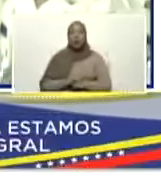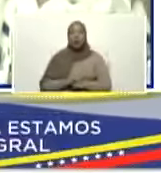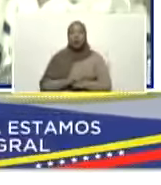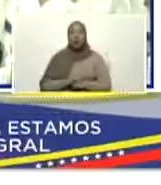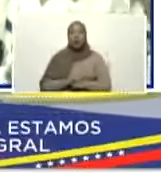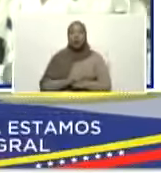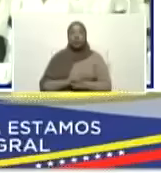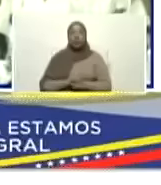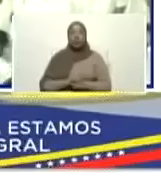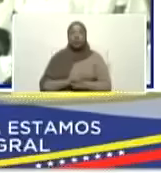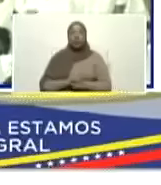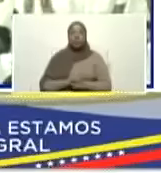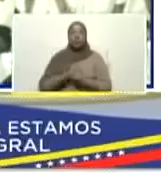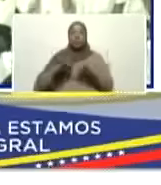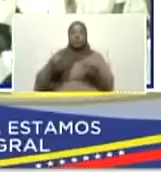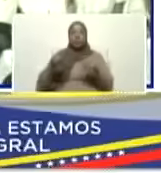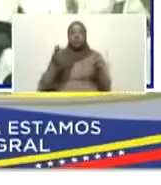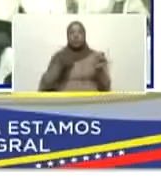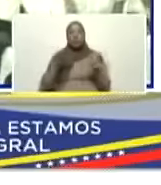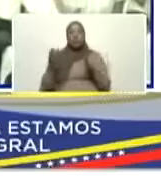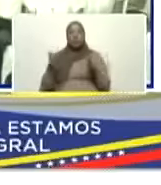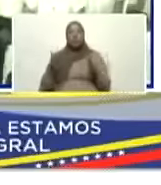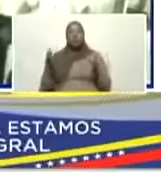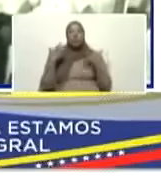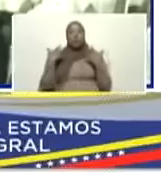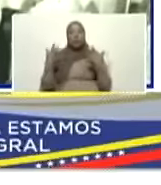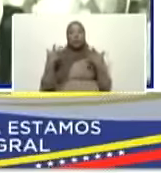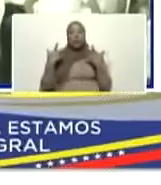Llegó una brisa fresca y sabrosa, además.